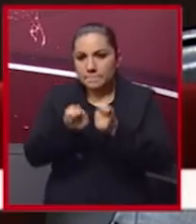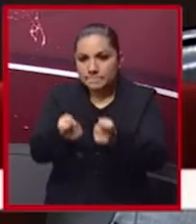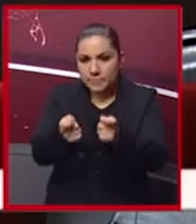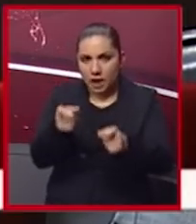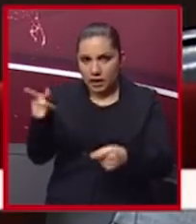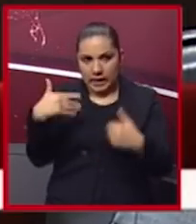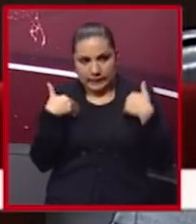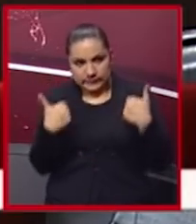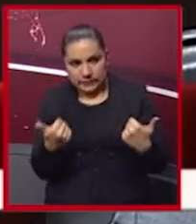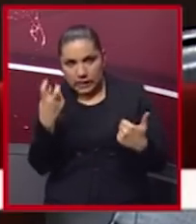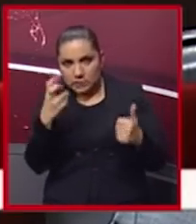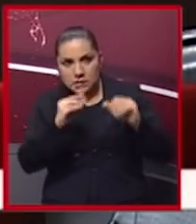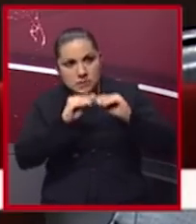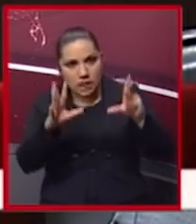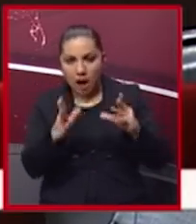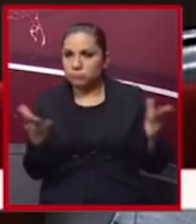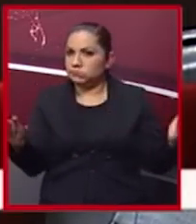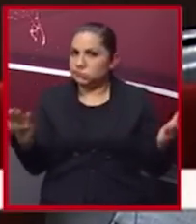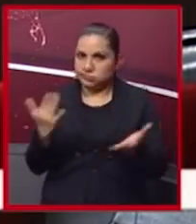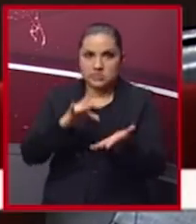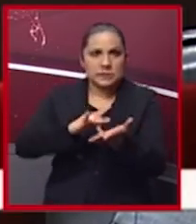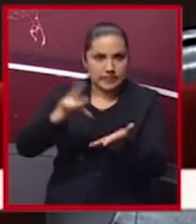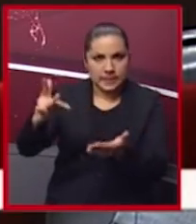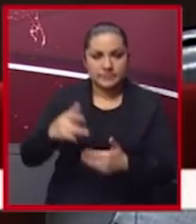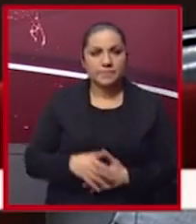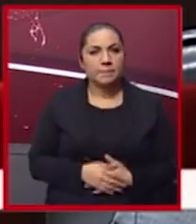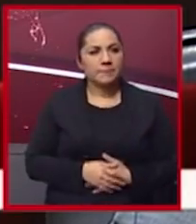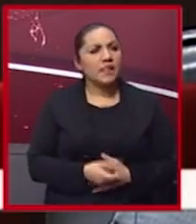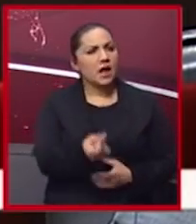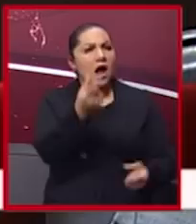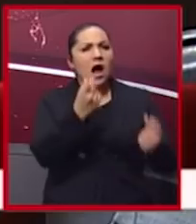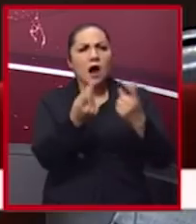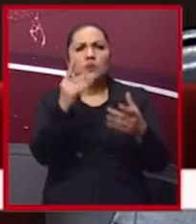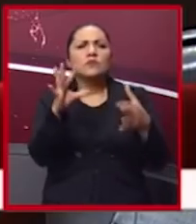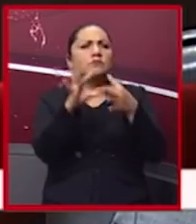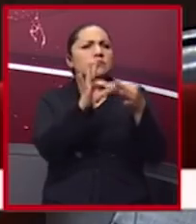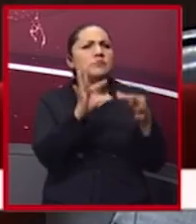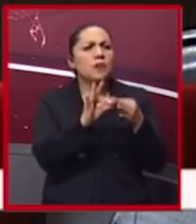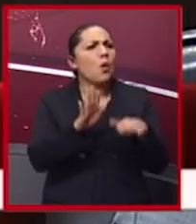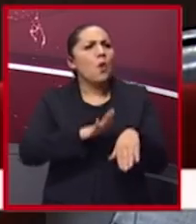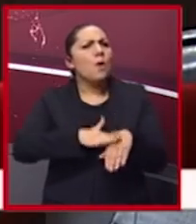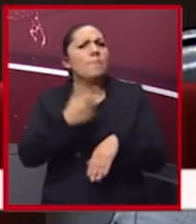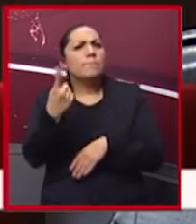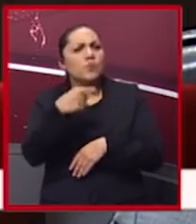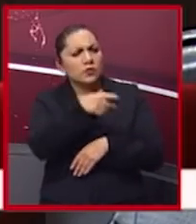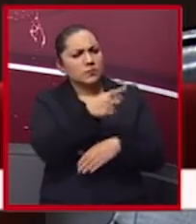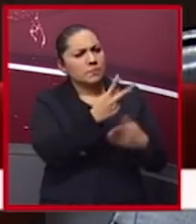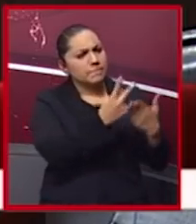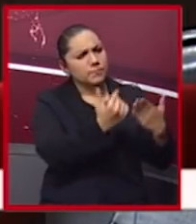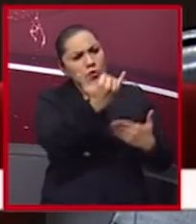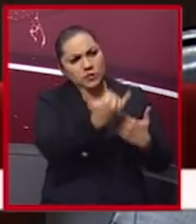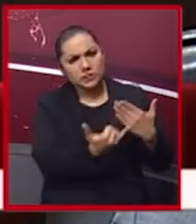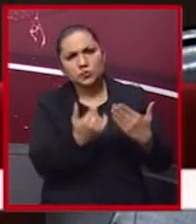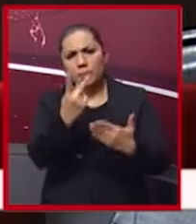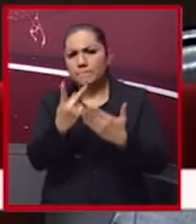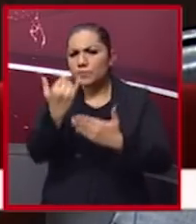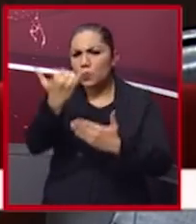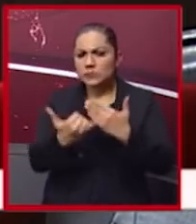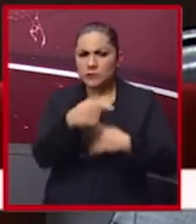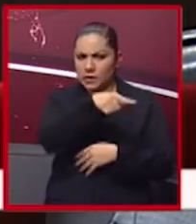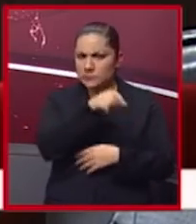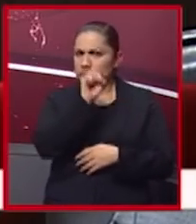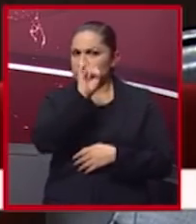Alguien ha preguntado aquí que por qué se le van a asignar recursos a determinados proyectos. Porque lo decidió la